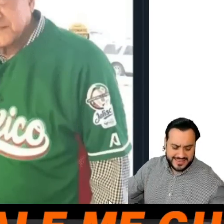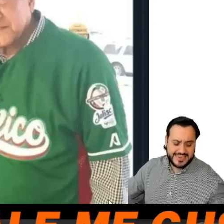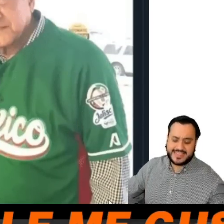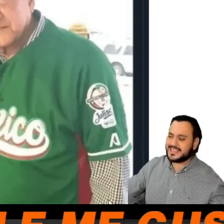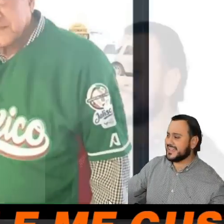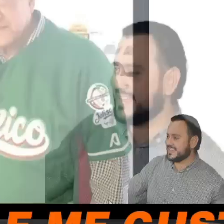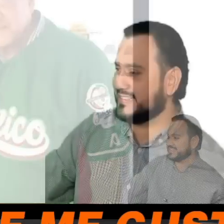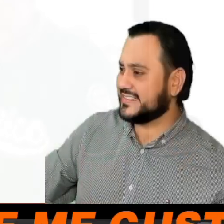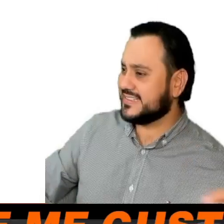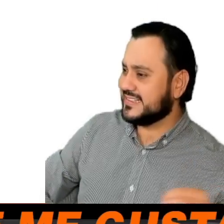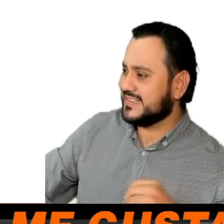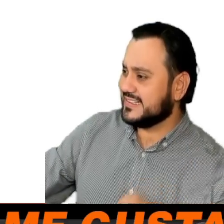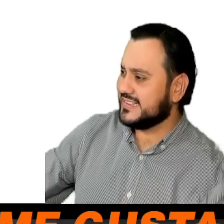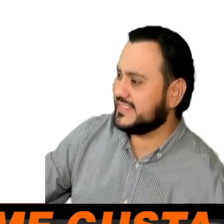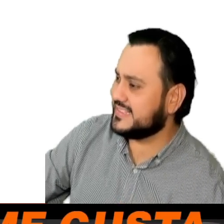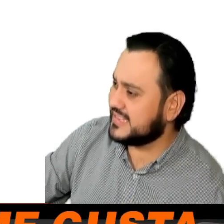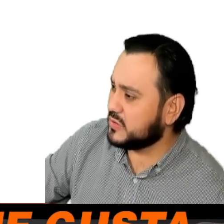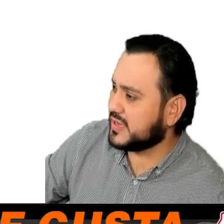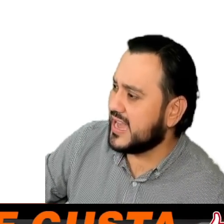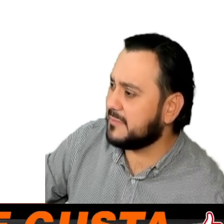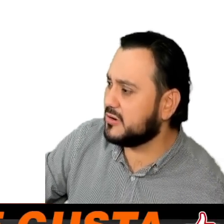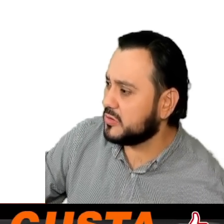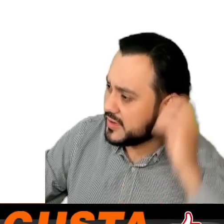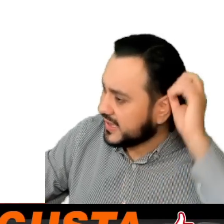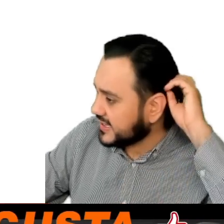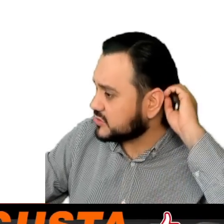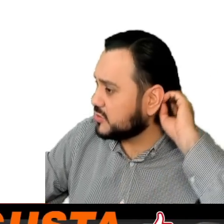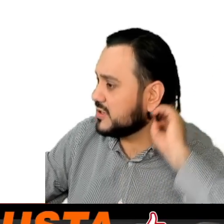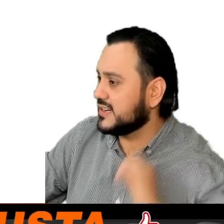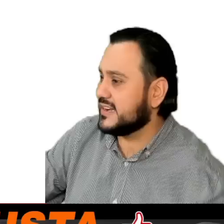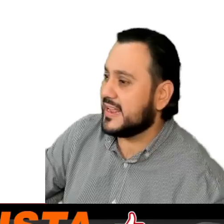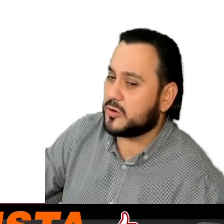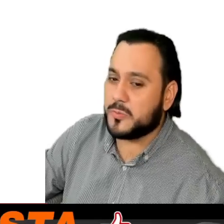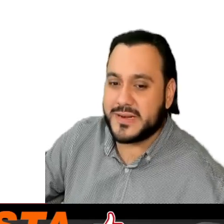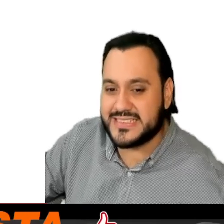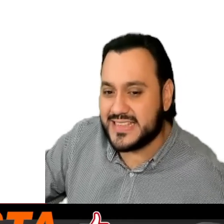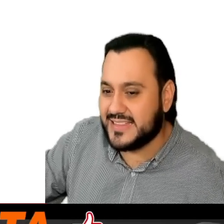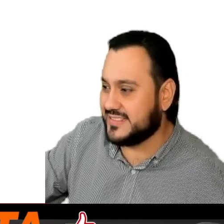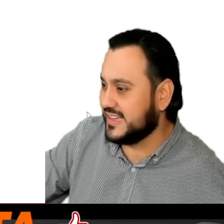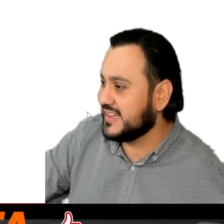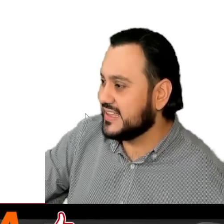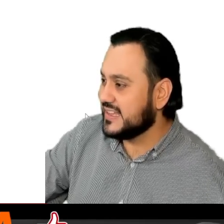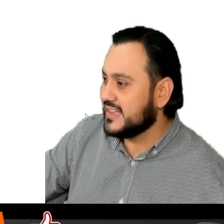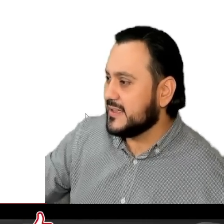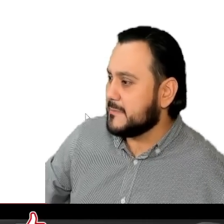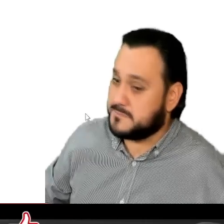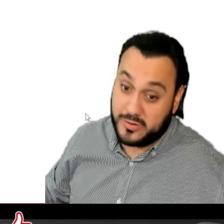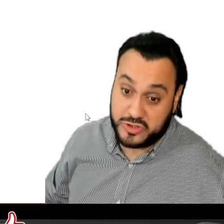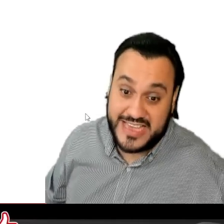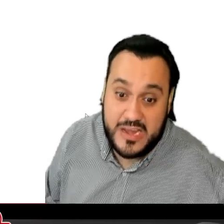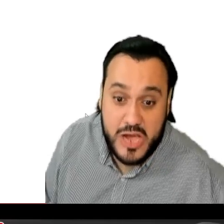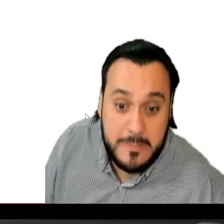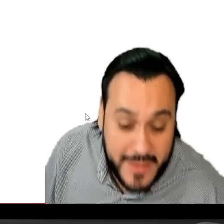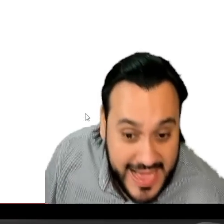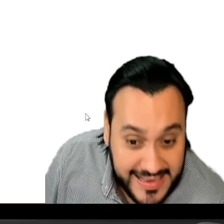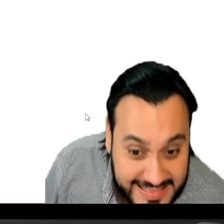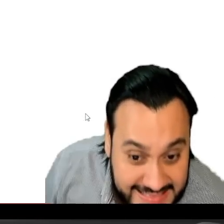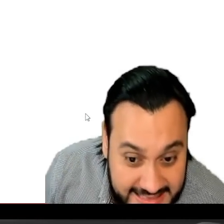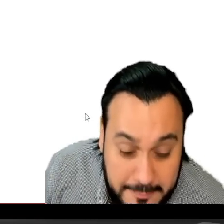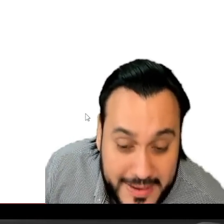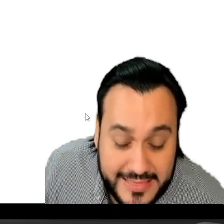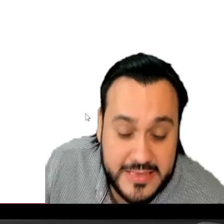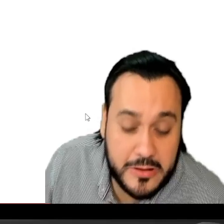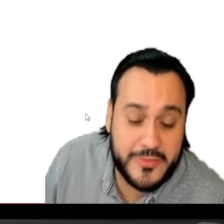no milite y es diciendo que amlo es un narco presidente pero se alió al pan